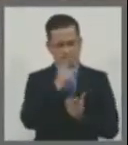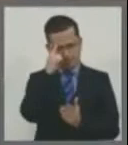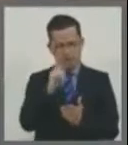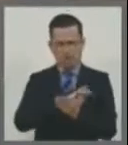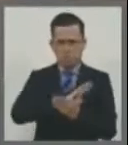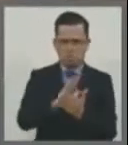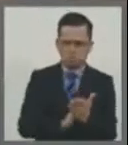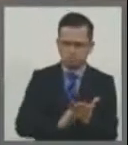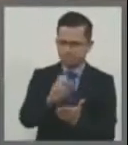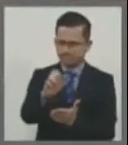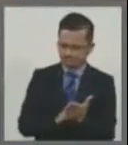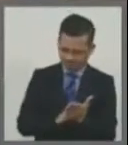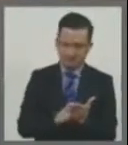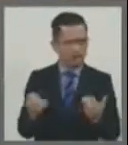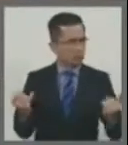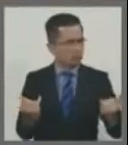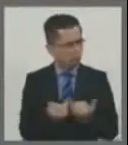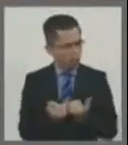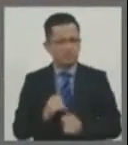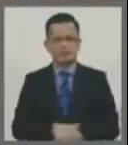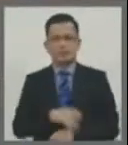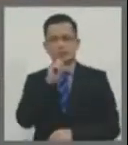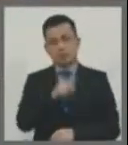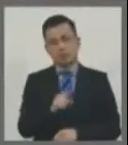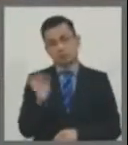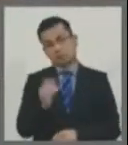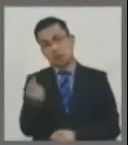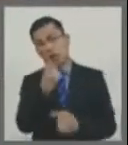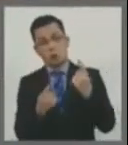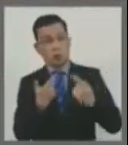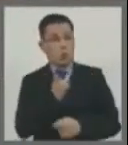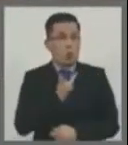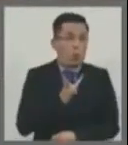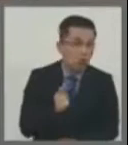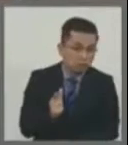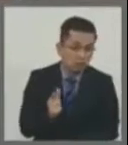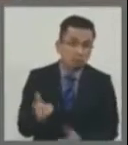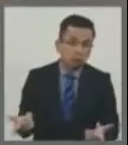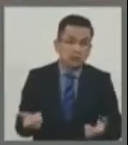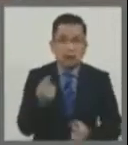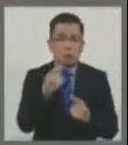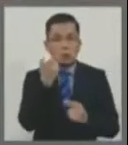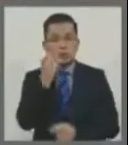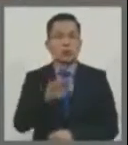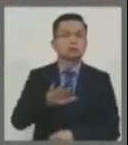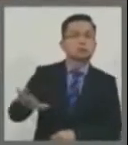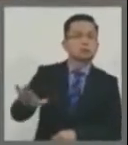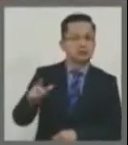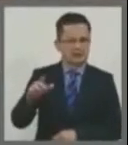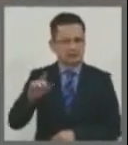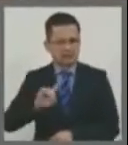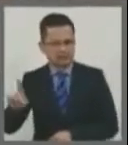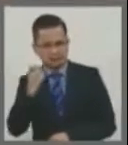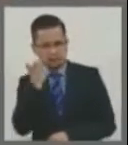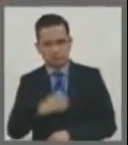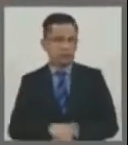austeridad republicana. Y por eso, aunque no les guste a muchos que están a la derecha,